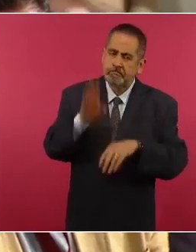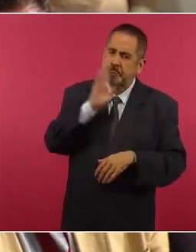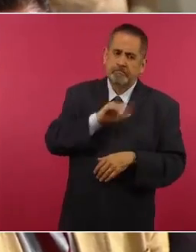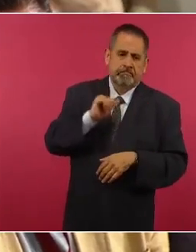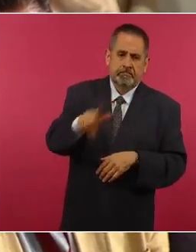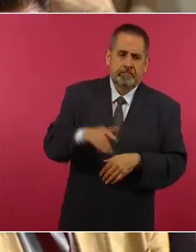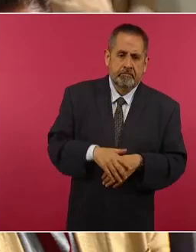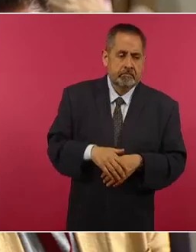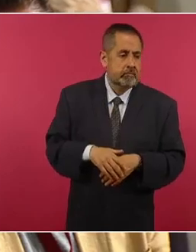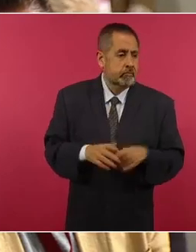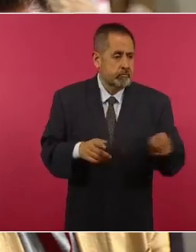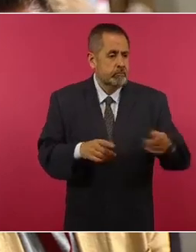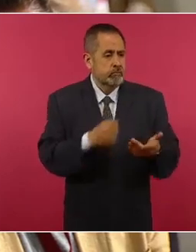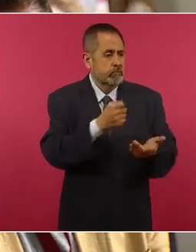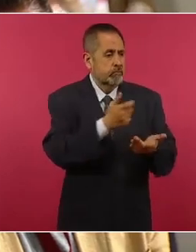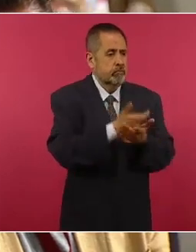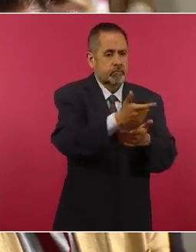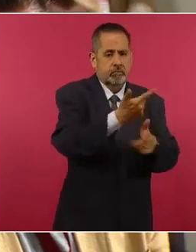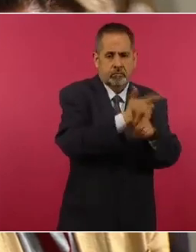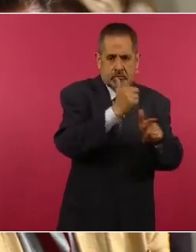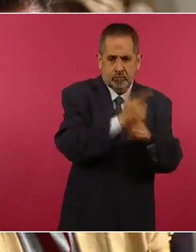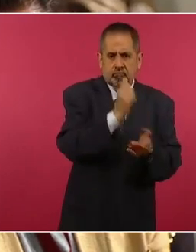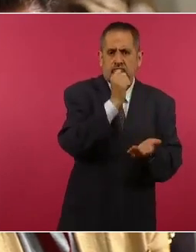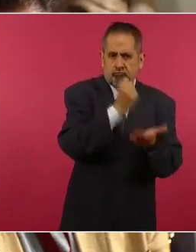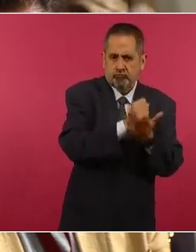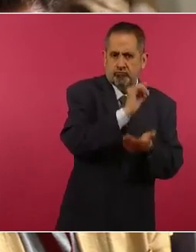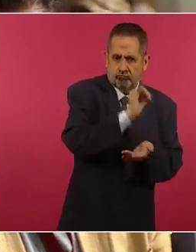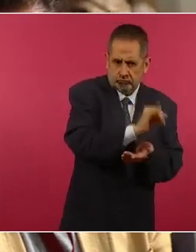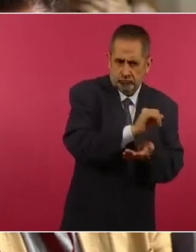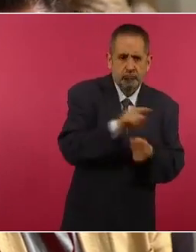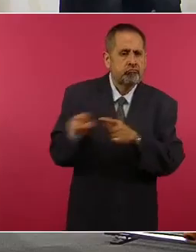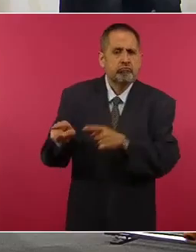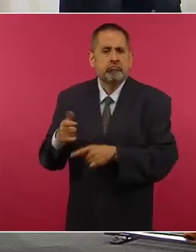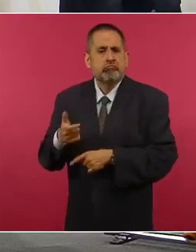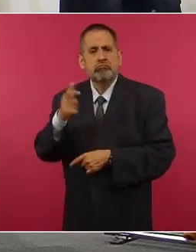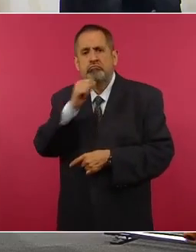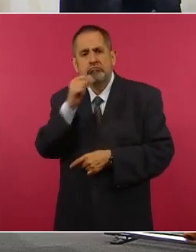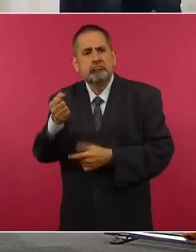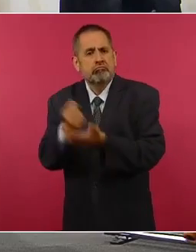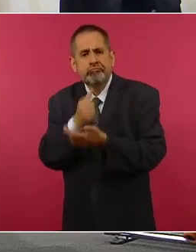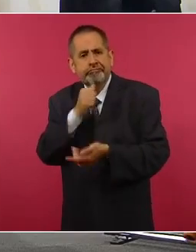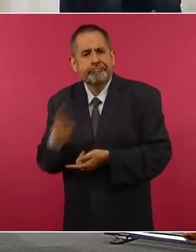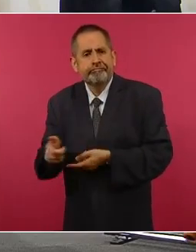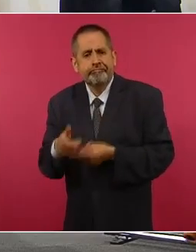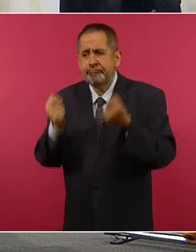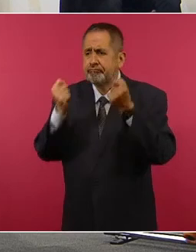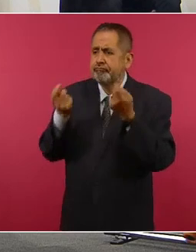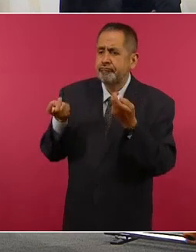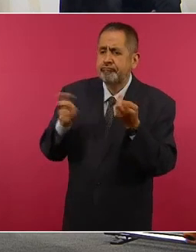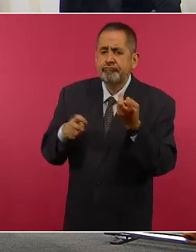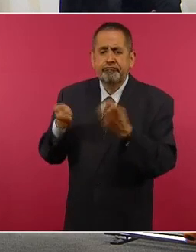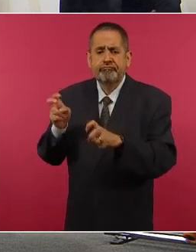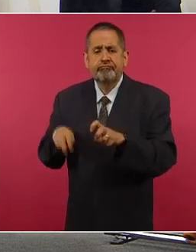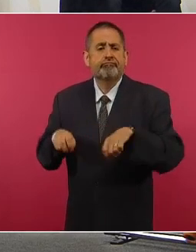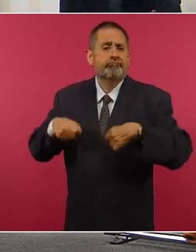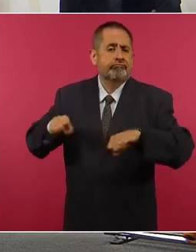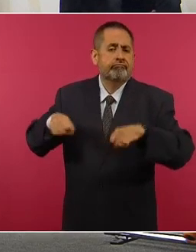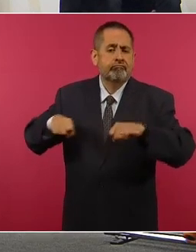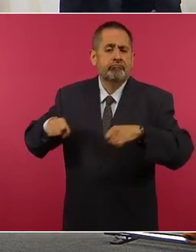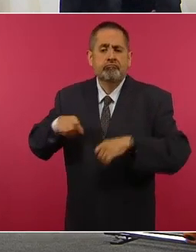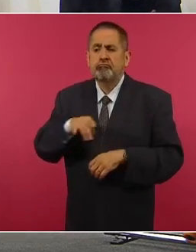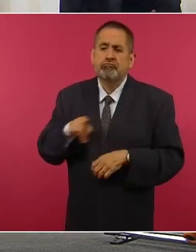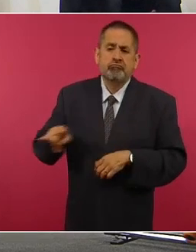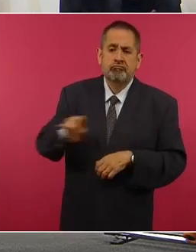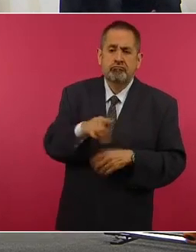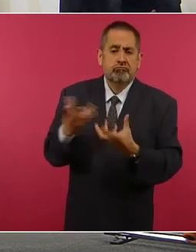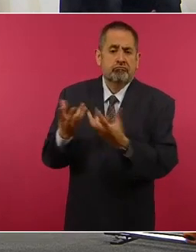la existencia de ellos sin permiso alguno para prestar el servicio de pasajeros. Muchos de estos mototaxistas se han